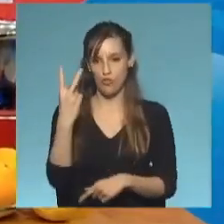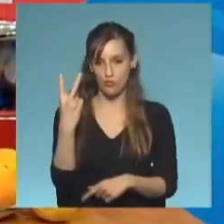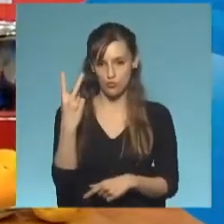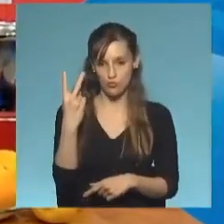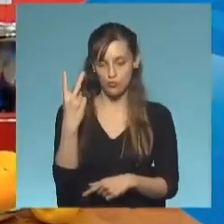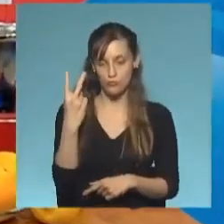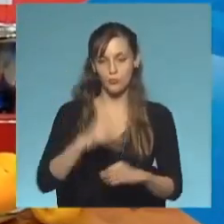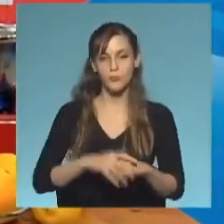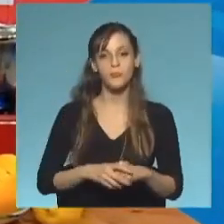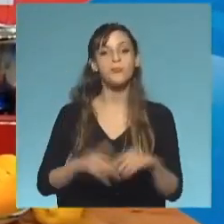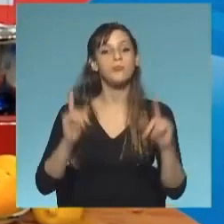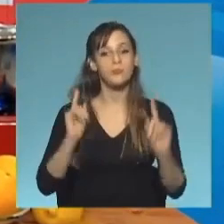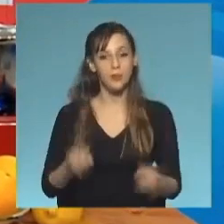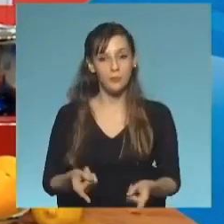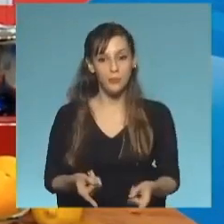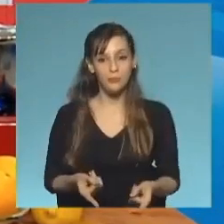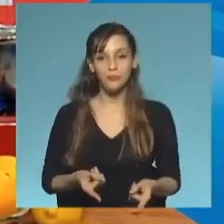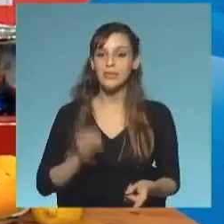Infaltable.